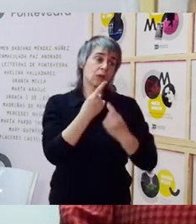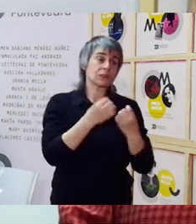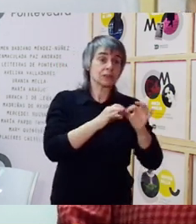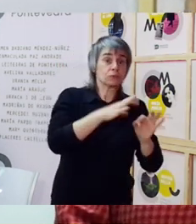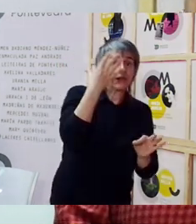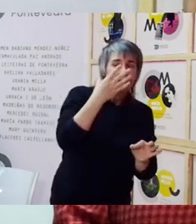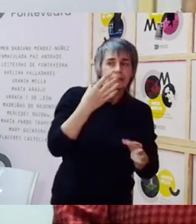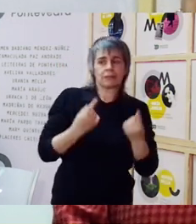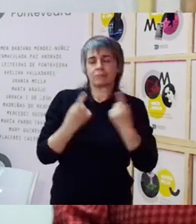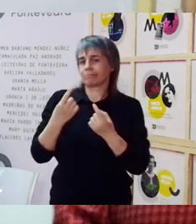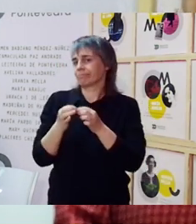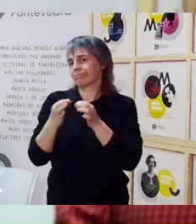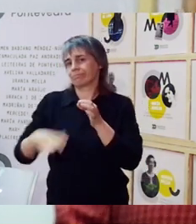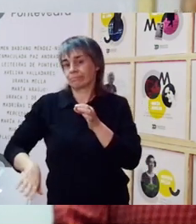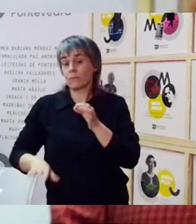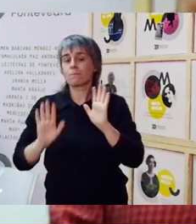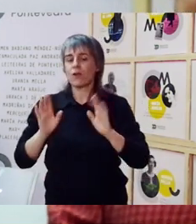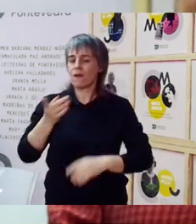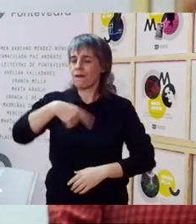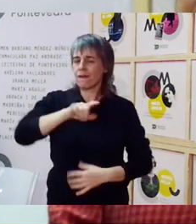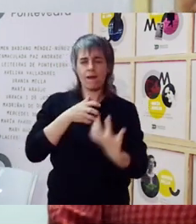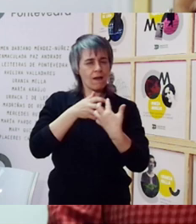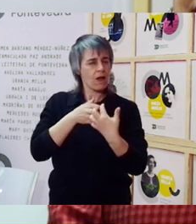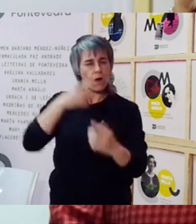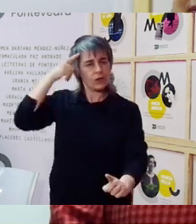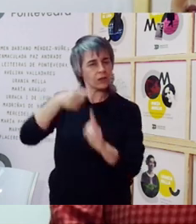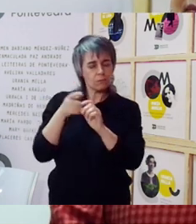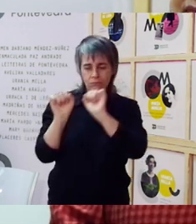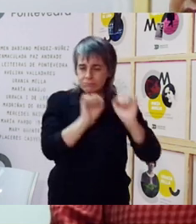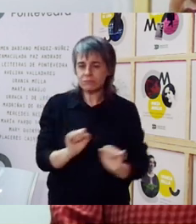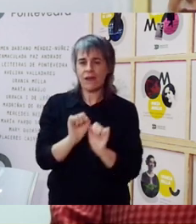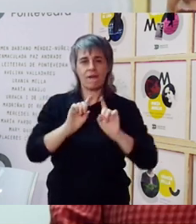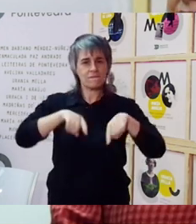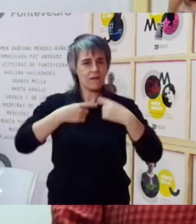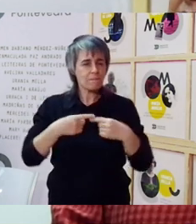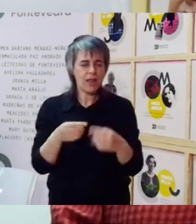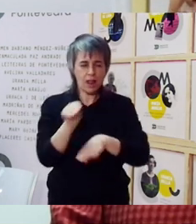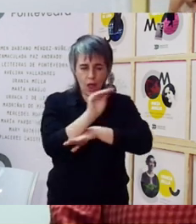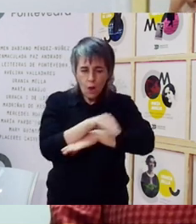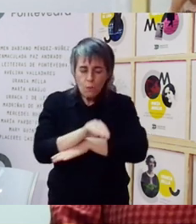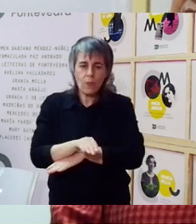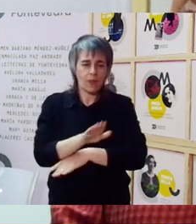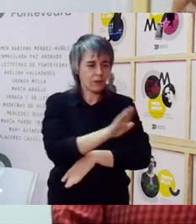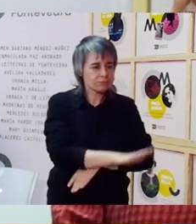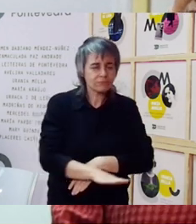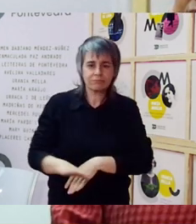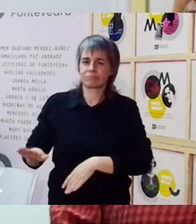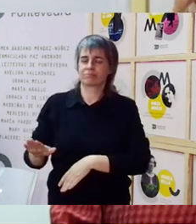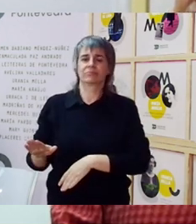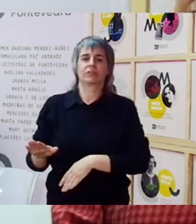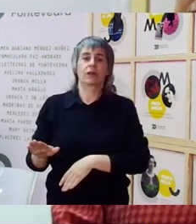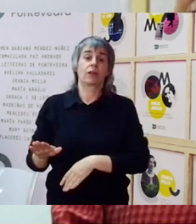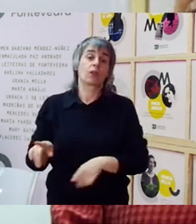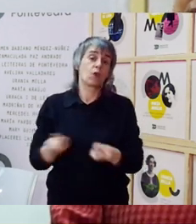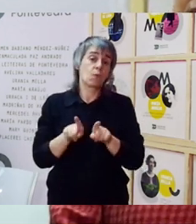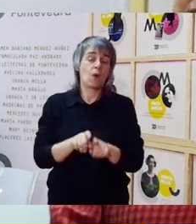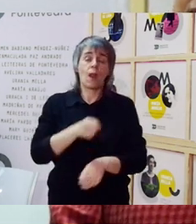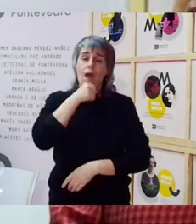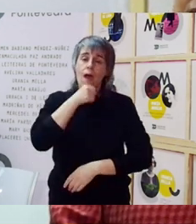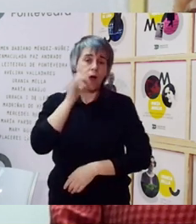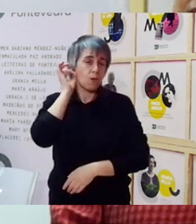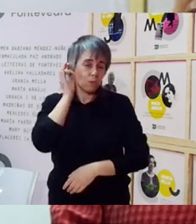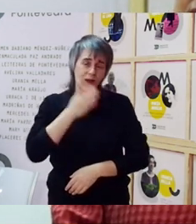de sacar adiante as súas familias, cuidando de pequenos e maiores e loitando por sobrevivir, como fixo miña avoa e moitas